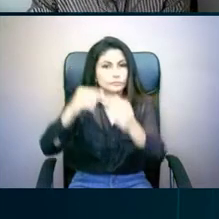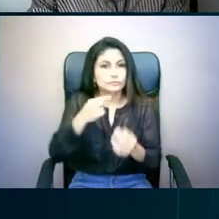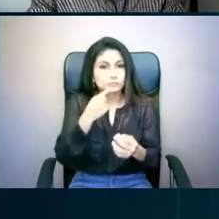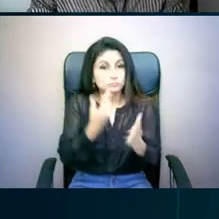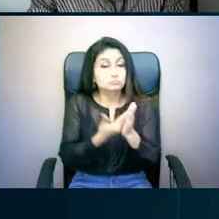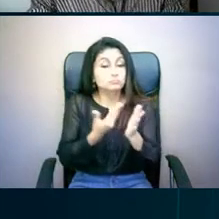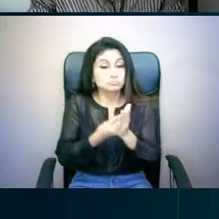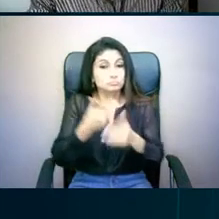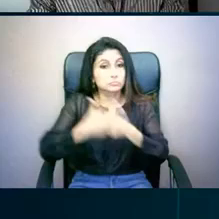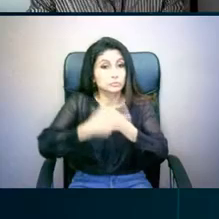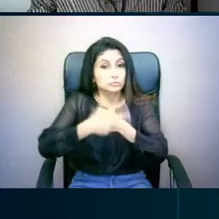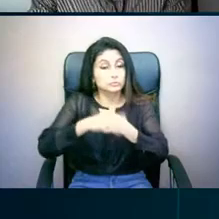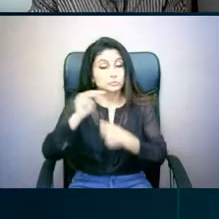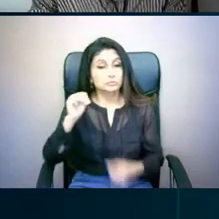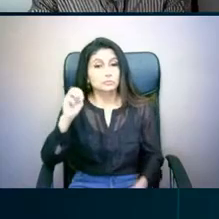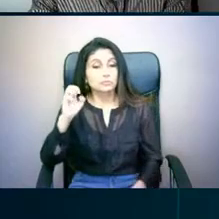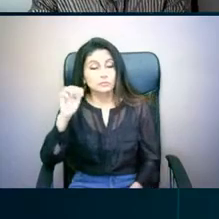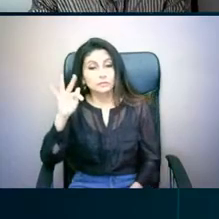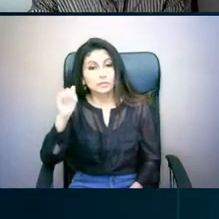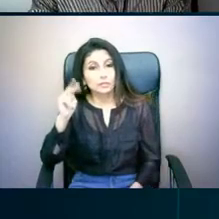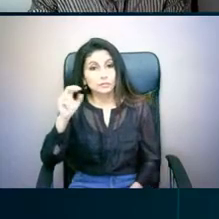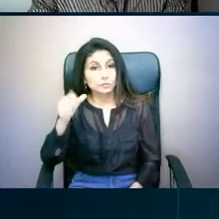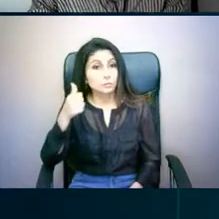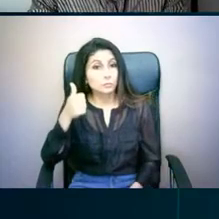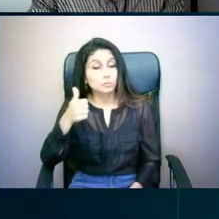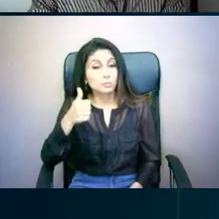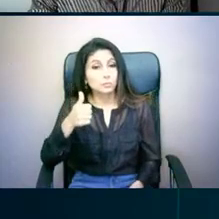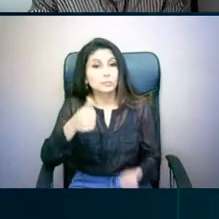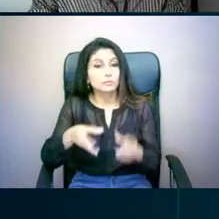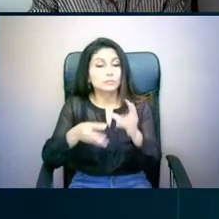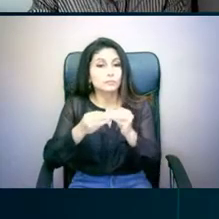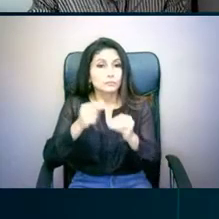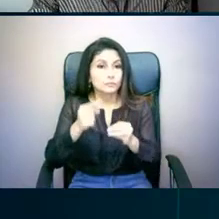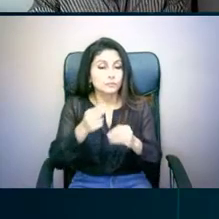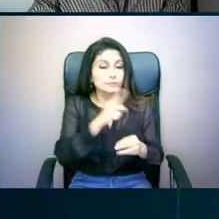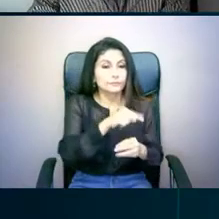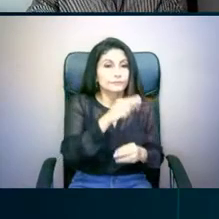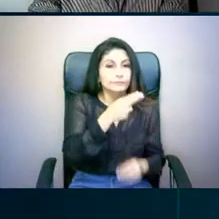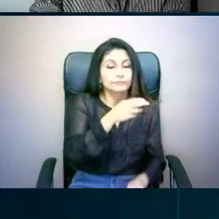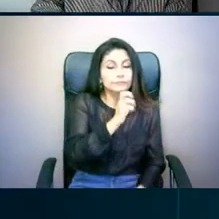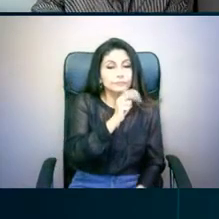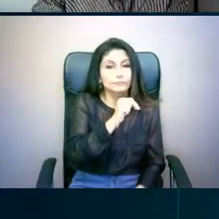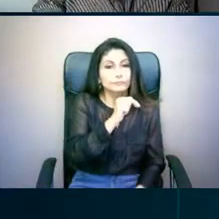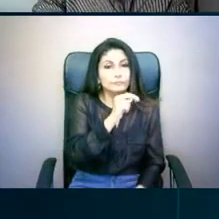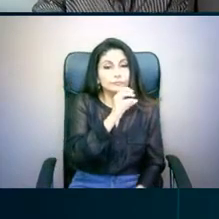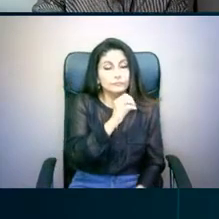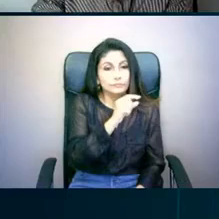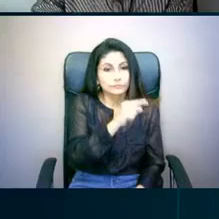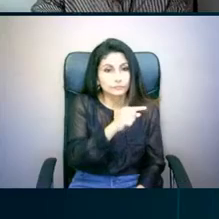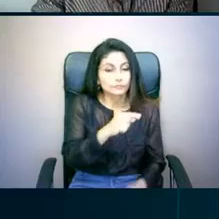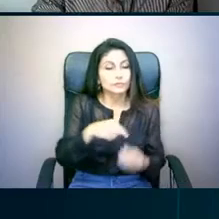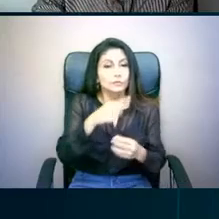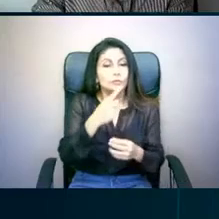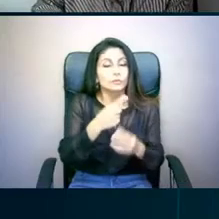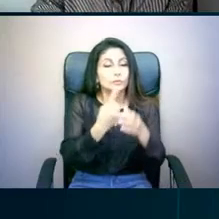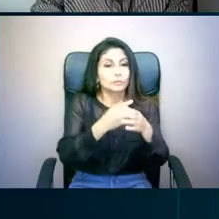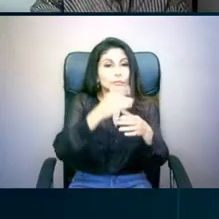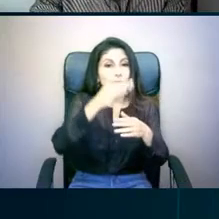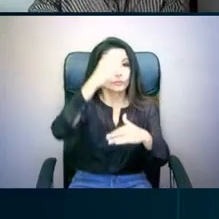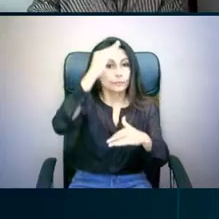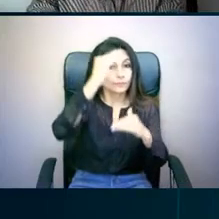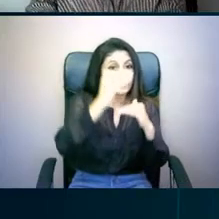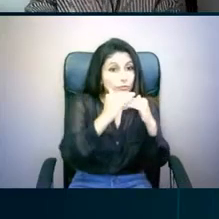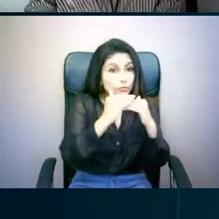buena producción de metano y a pesar de que el contenido de hexano después de la rotoevaporación fue el menor